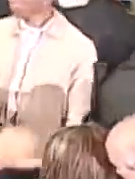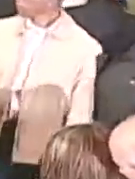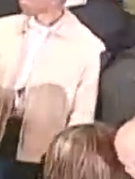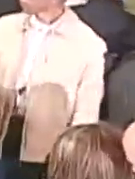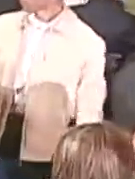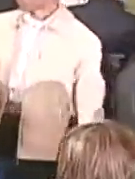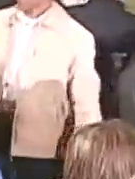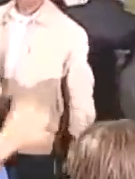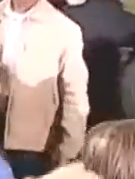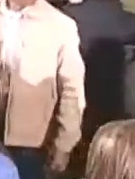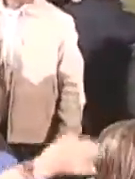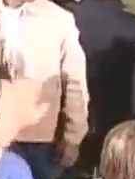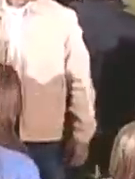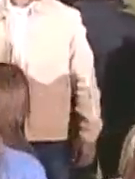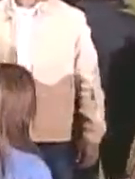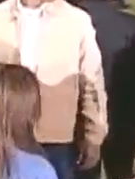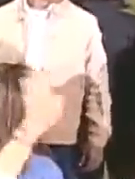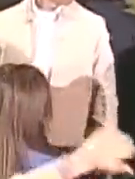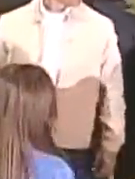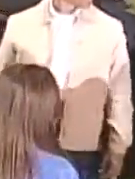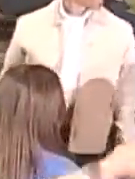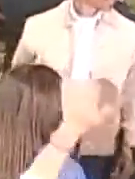estas sanciones unilaterales, ha perdido